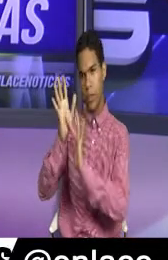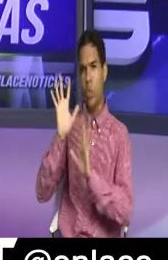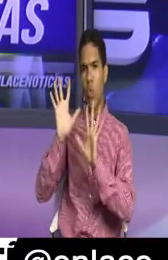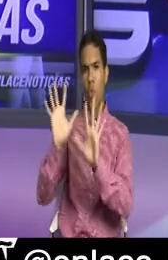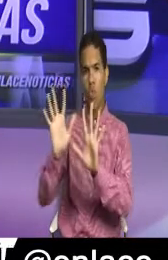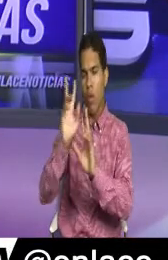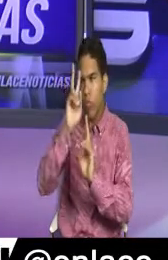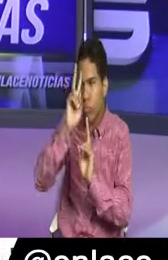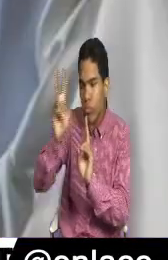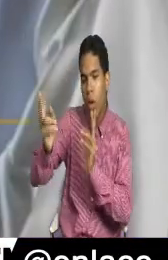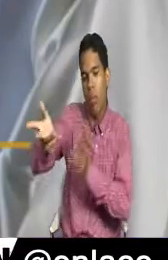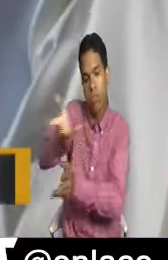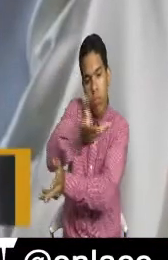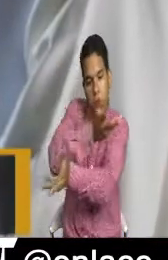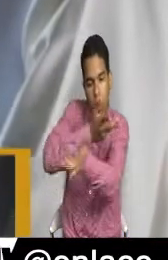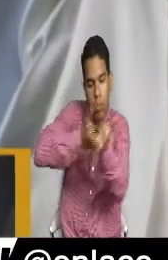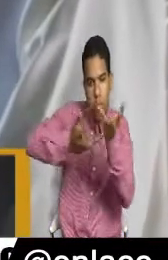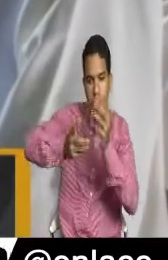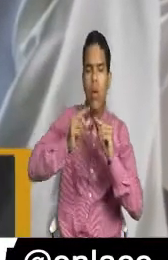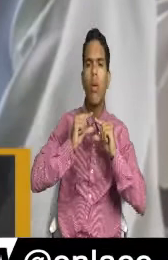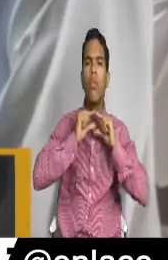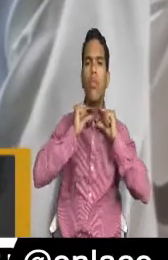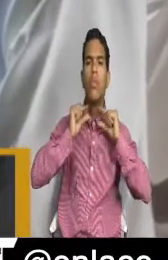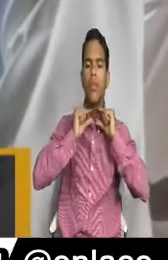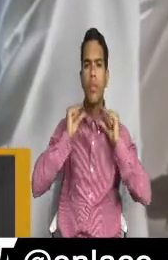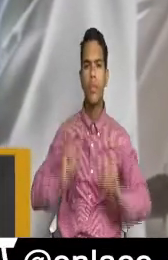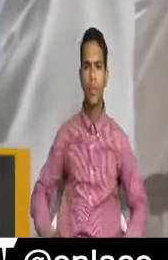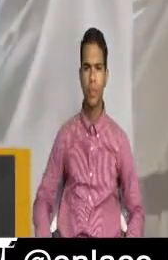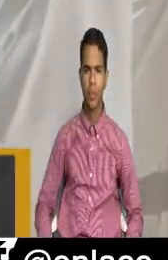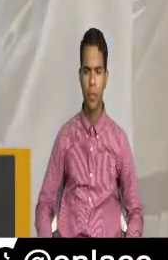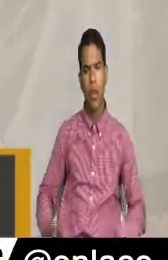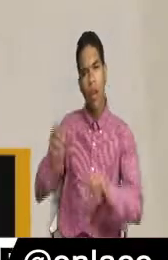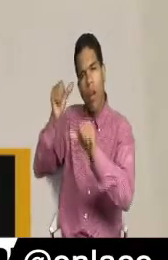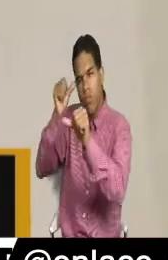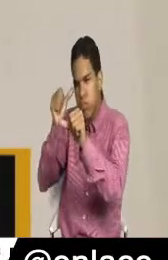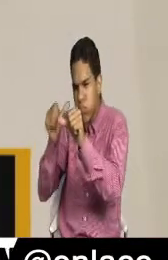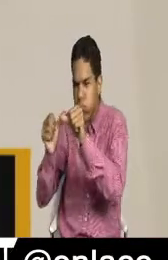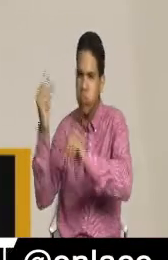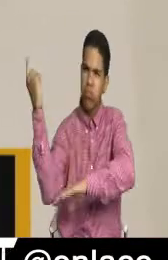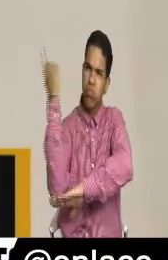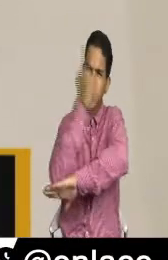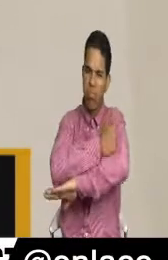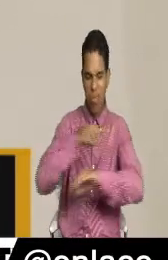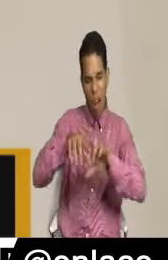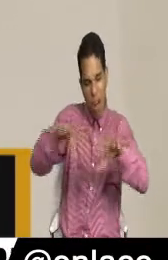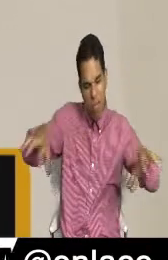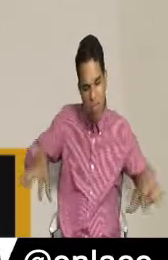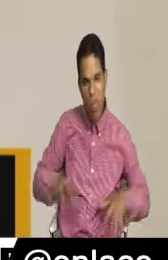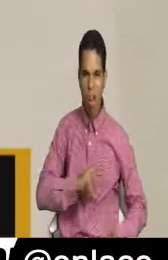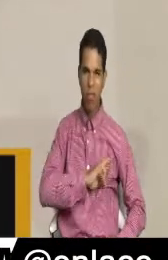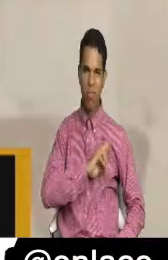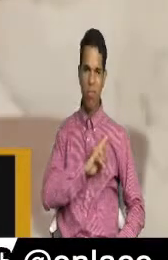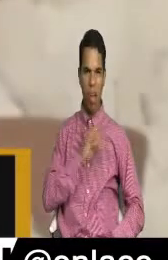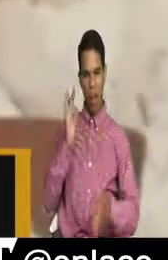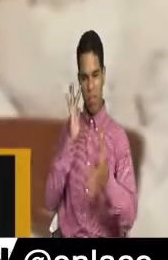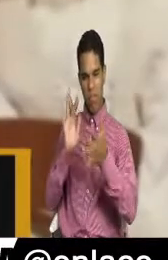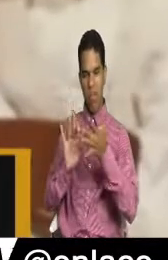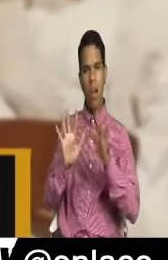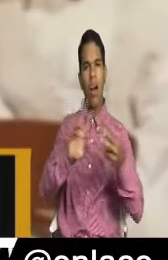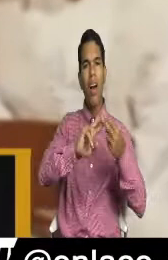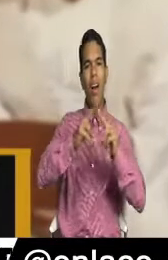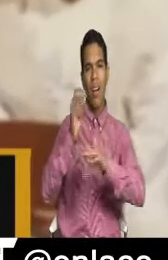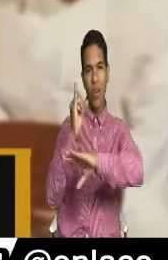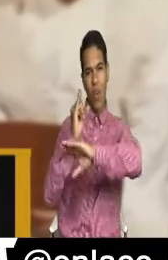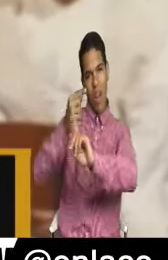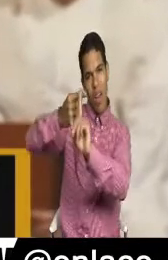feligreses. La Congregación de los Jesuitas conmemora en esta fecha su día con actividades religiosas como la que se cumple en la Iglesia Sagrado Corazón de